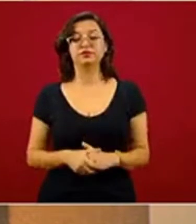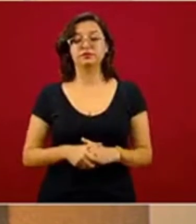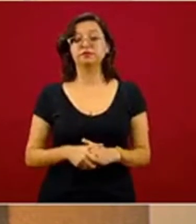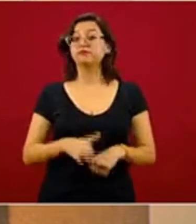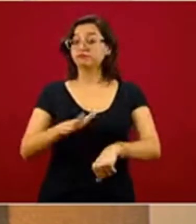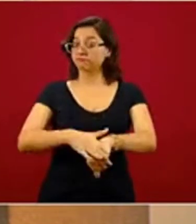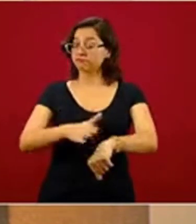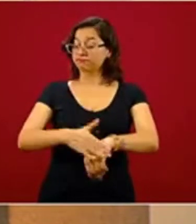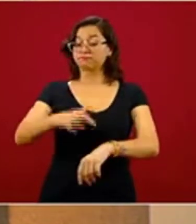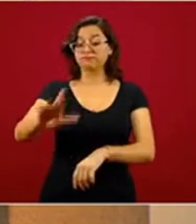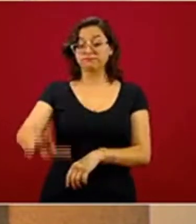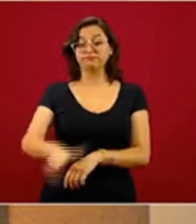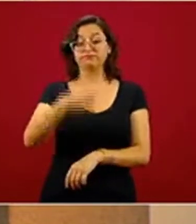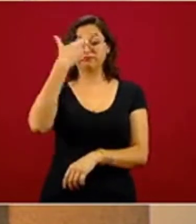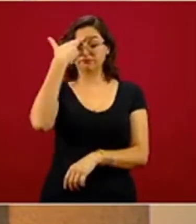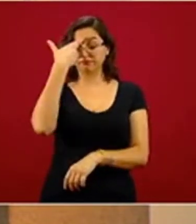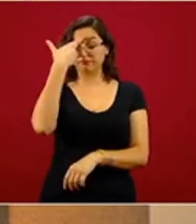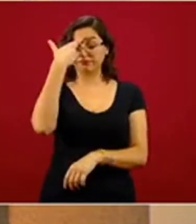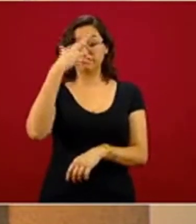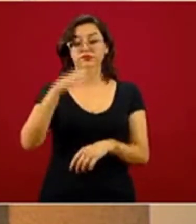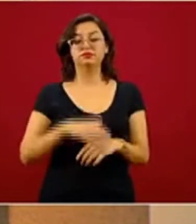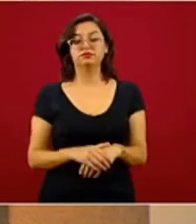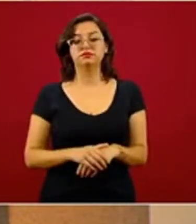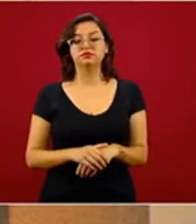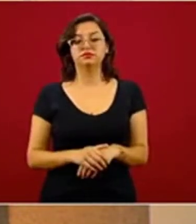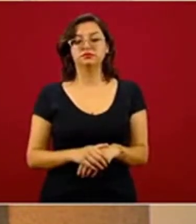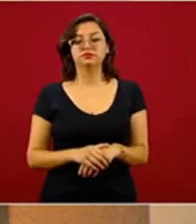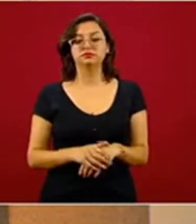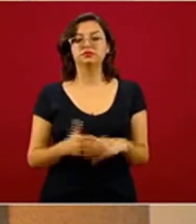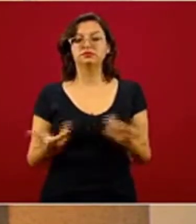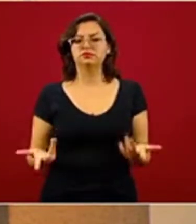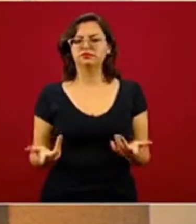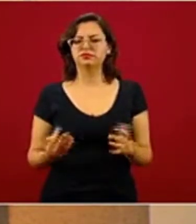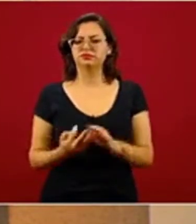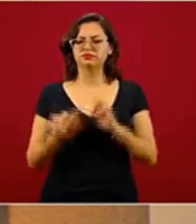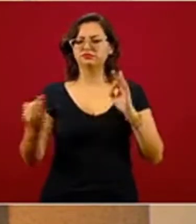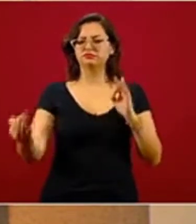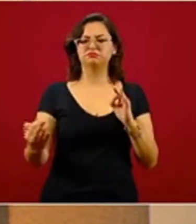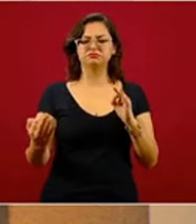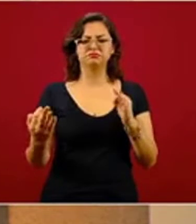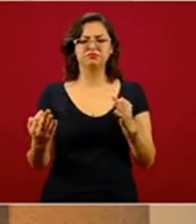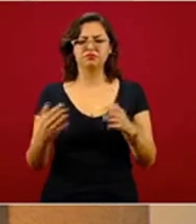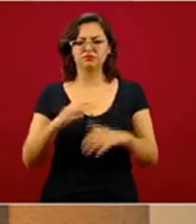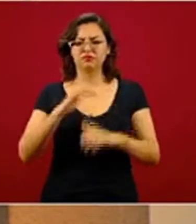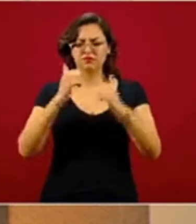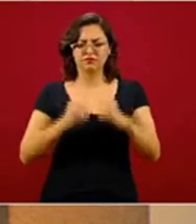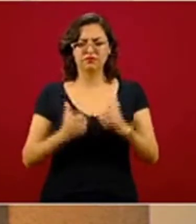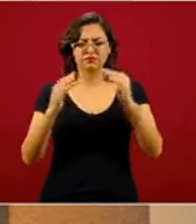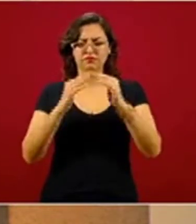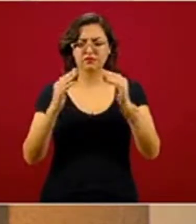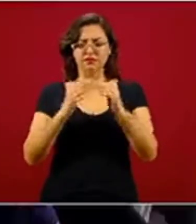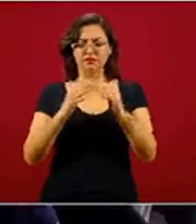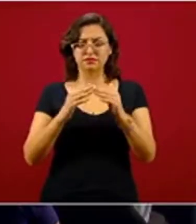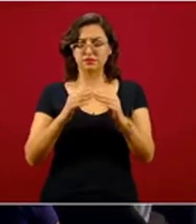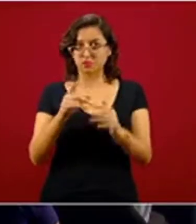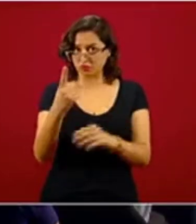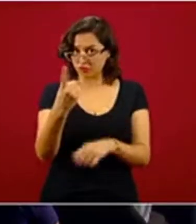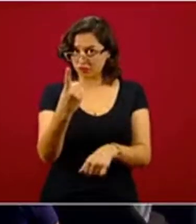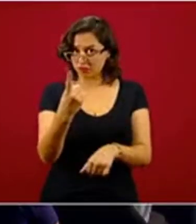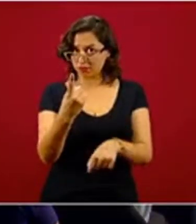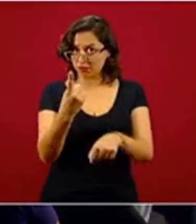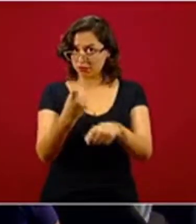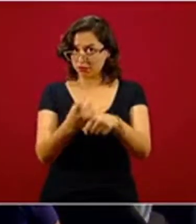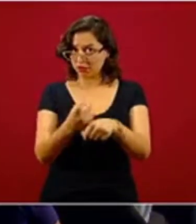recordando que las acciones, las intervenciones de sana distancia no terminan en sí con la Jornada Nacional de